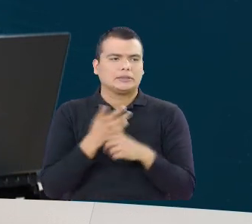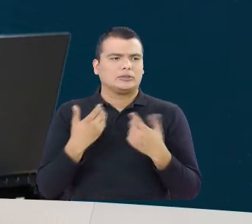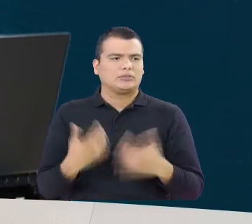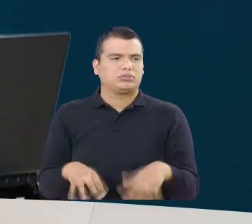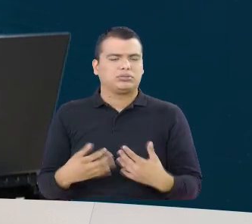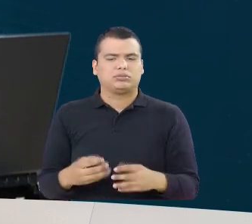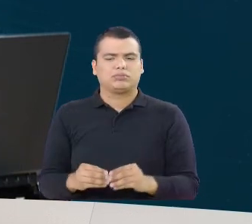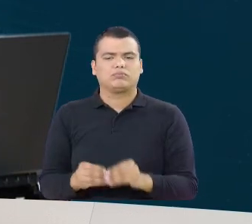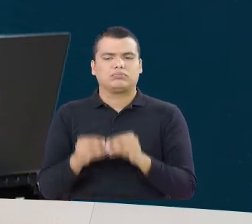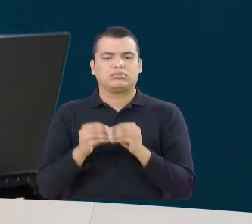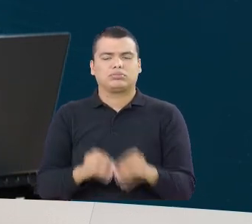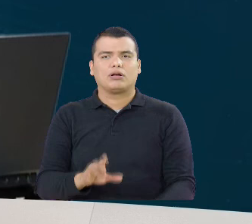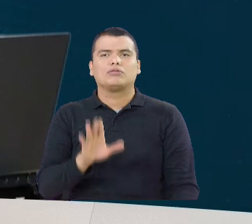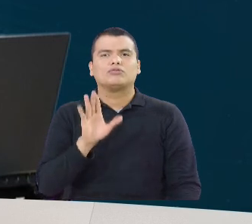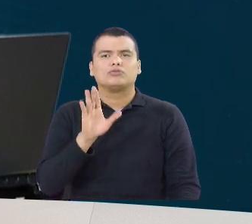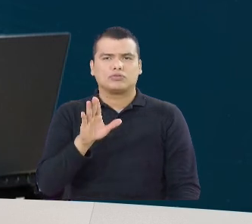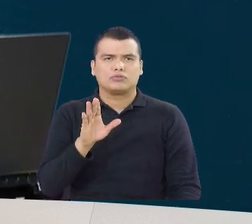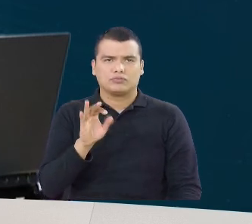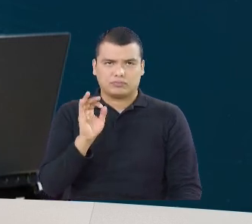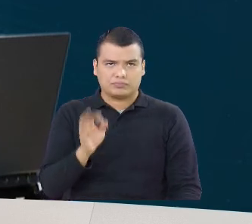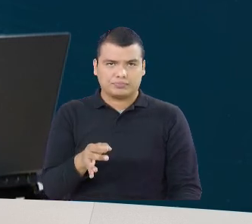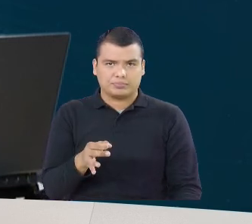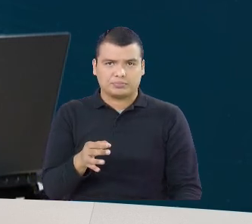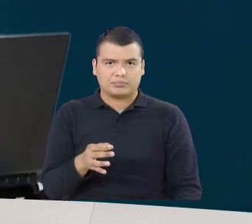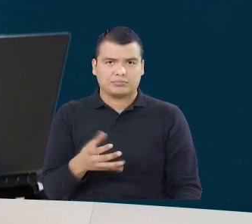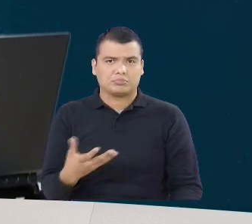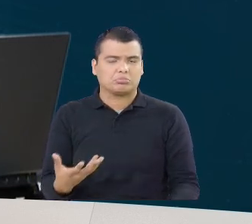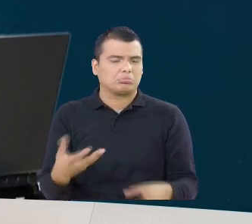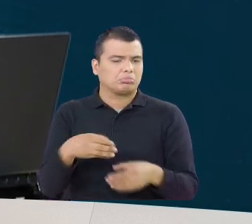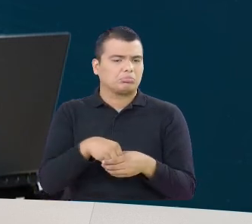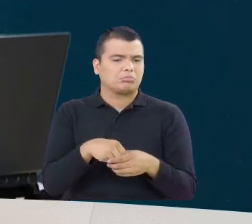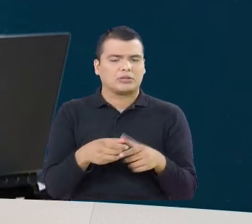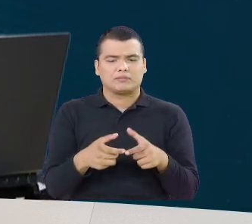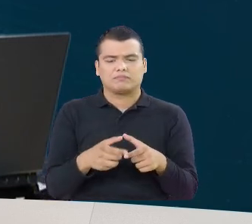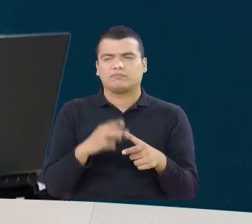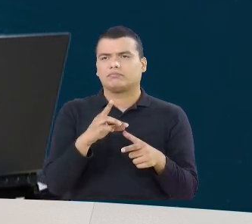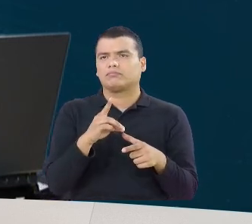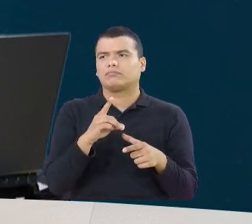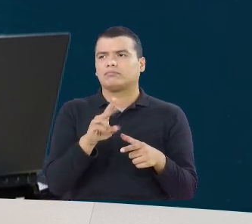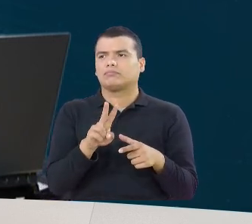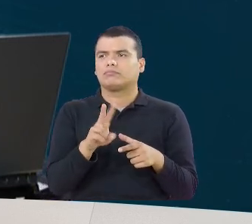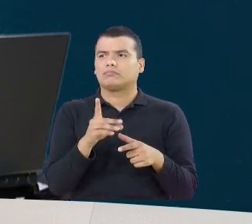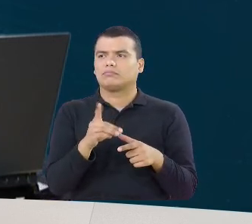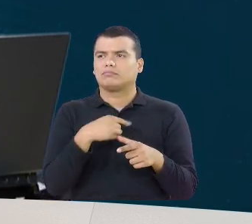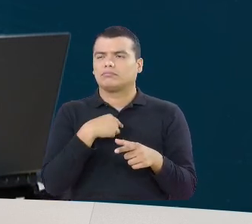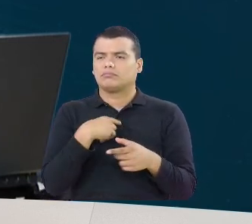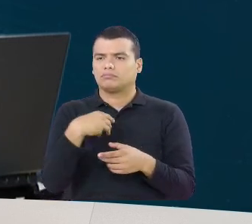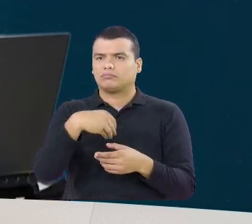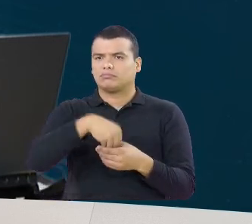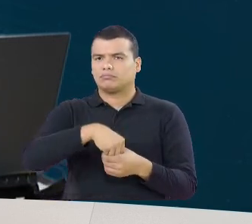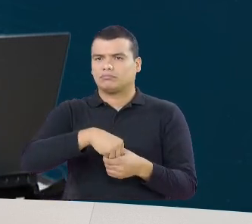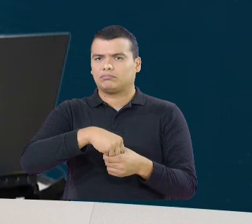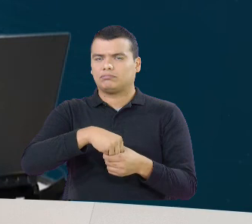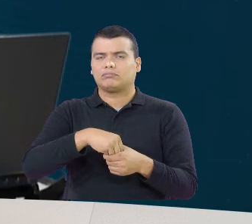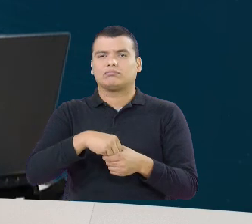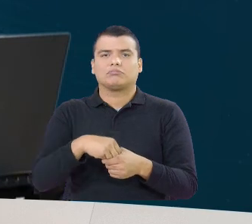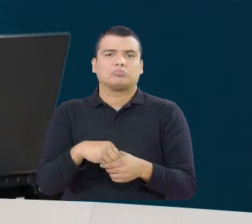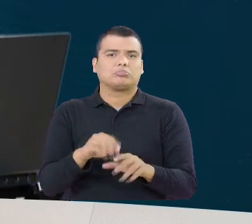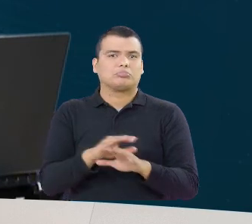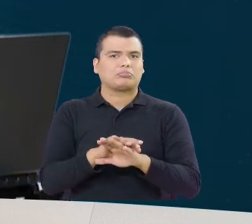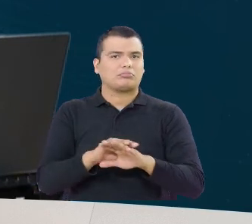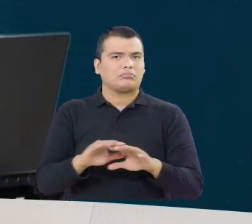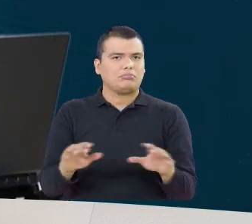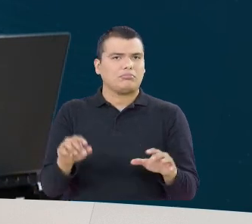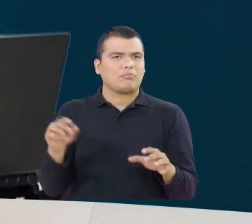un simple unidad de DVD lo podemos hacer. Con una unidad de DVD, desbaratando